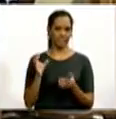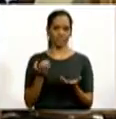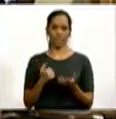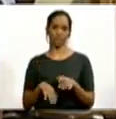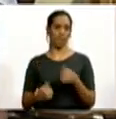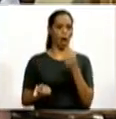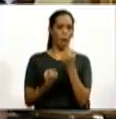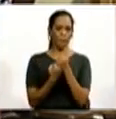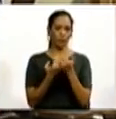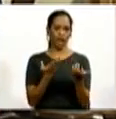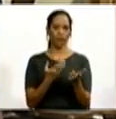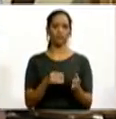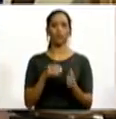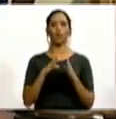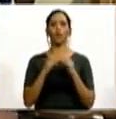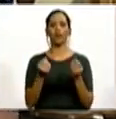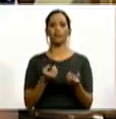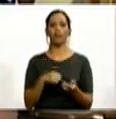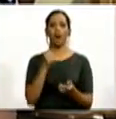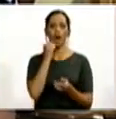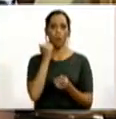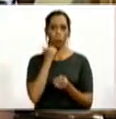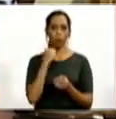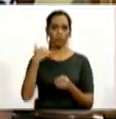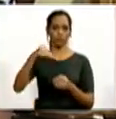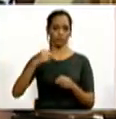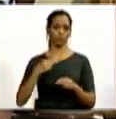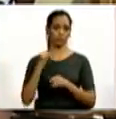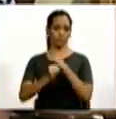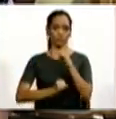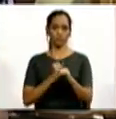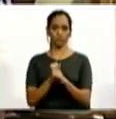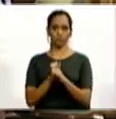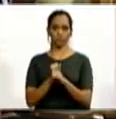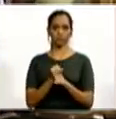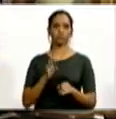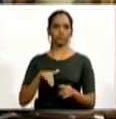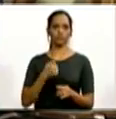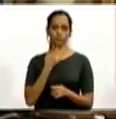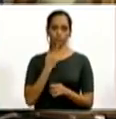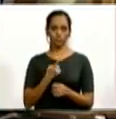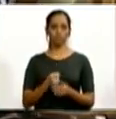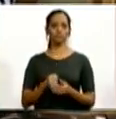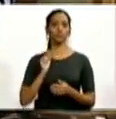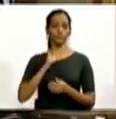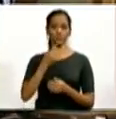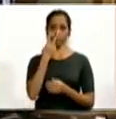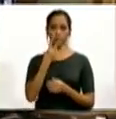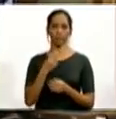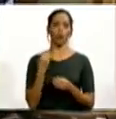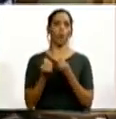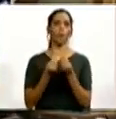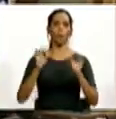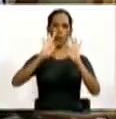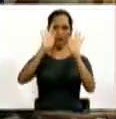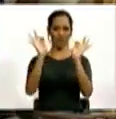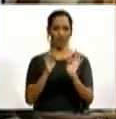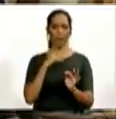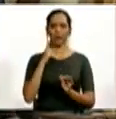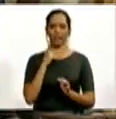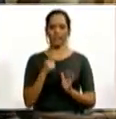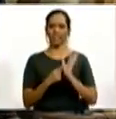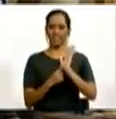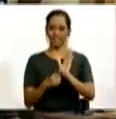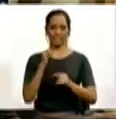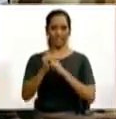jugada y toda esta violación al derecho internacional, pudieran decir que sí lo están viendo como una figura política de